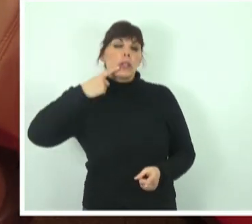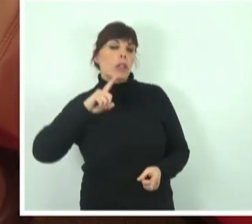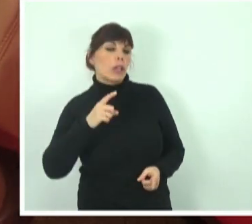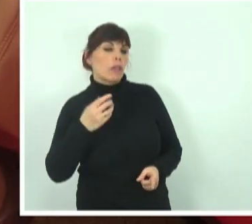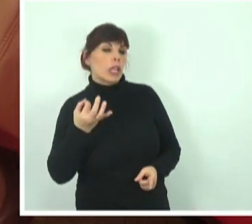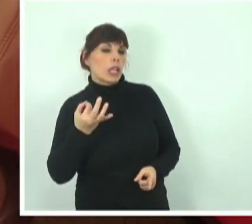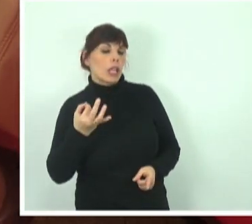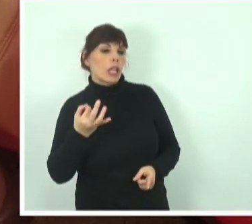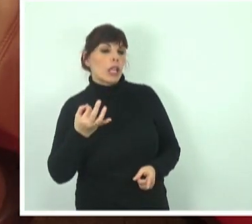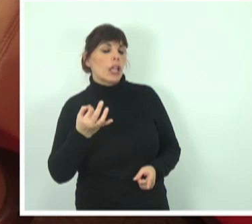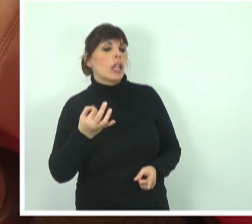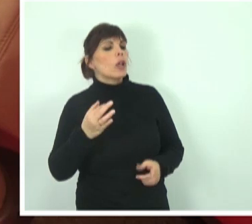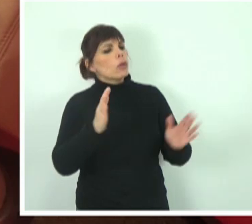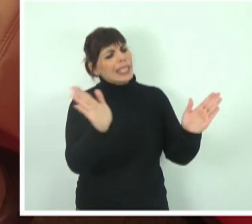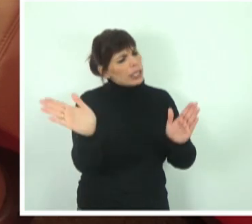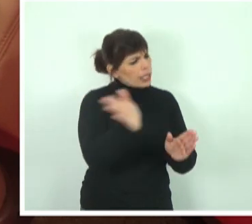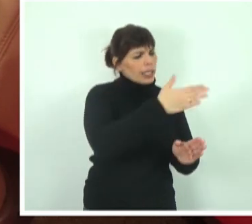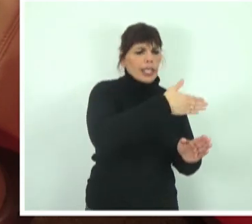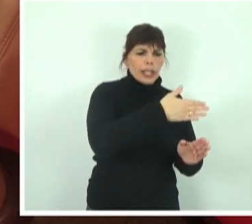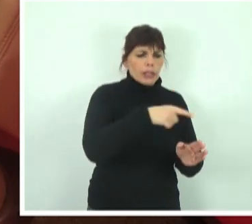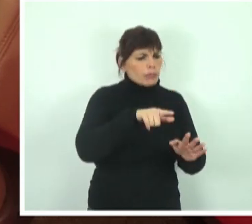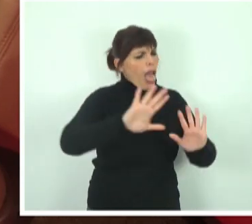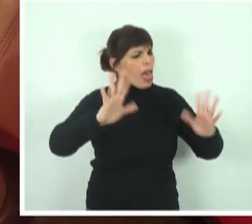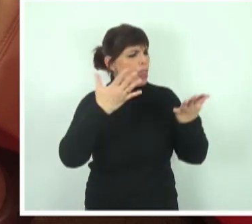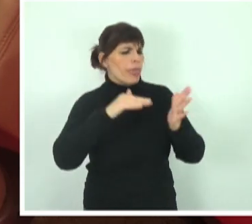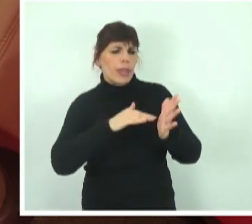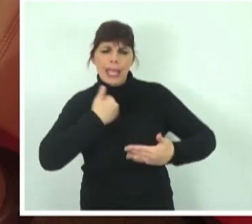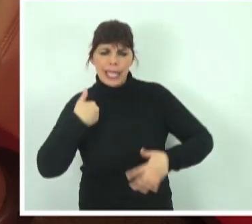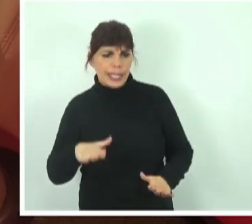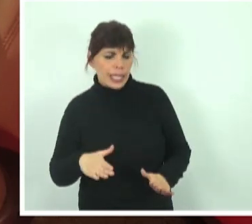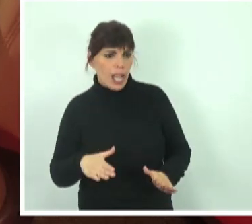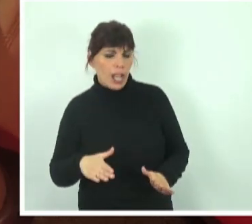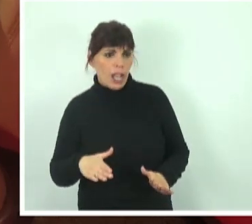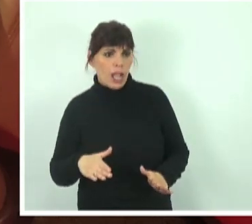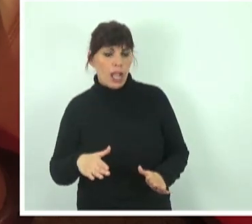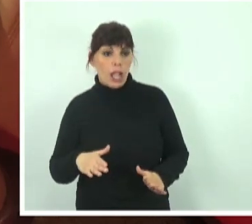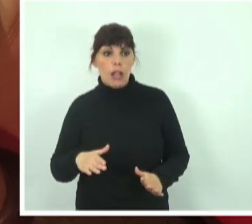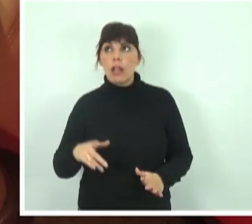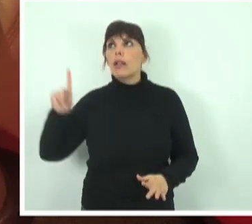quedaron 10.000. Y el Señor dijo, todavía son muchos. ¿Cuántos se quedaron?